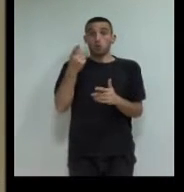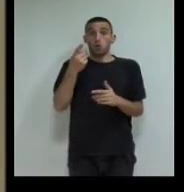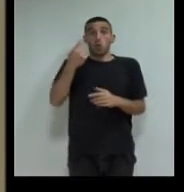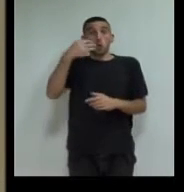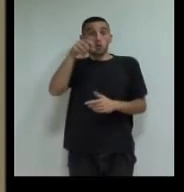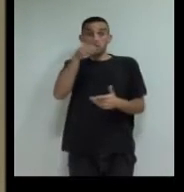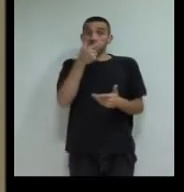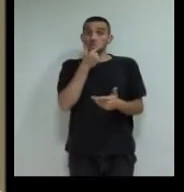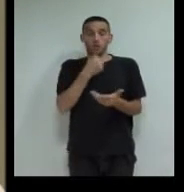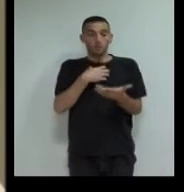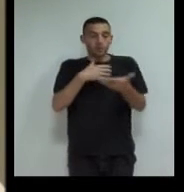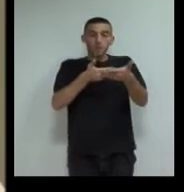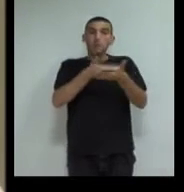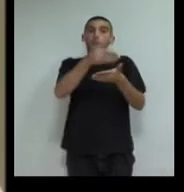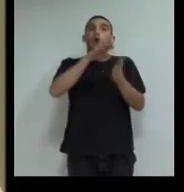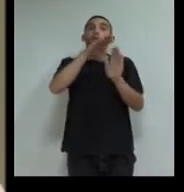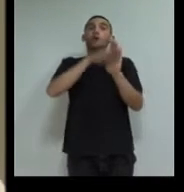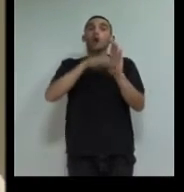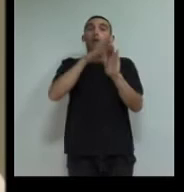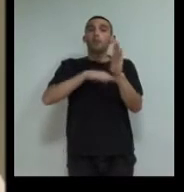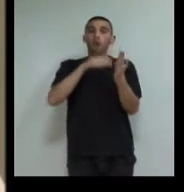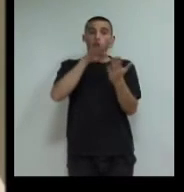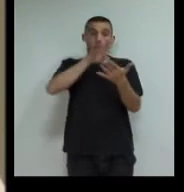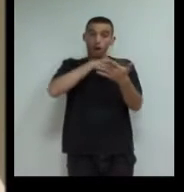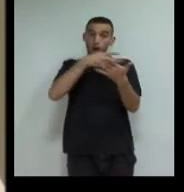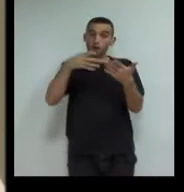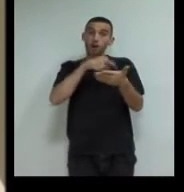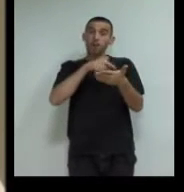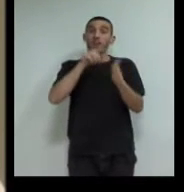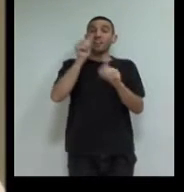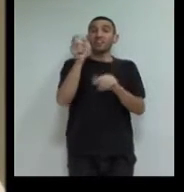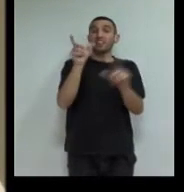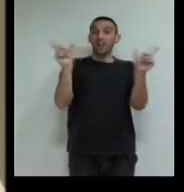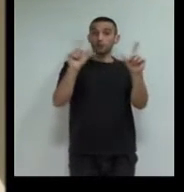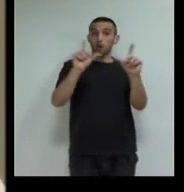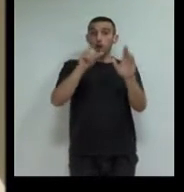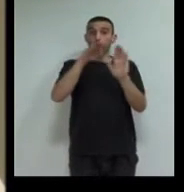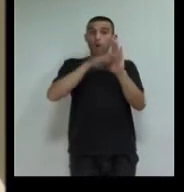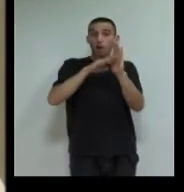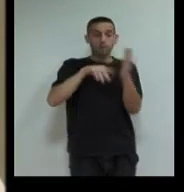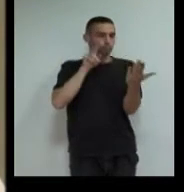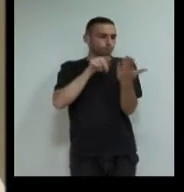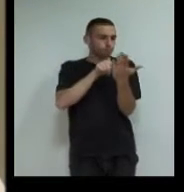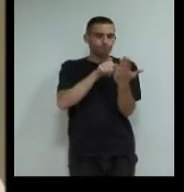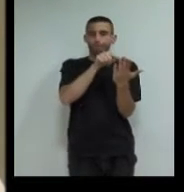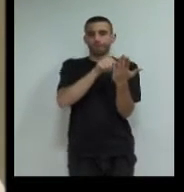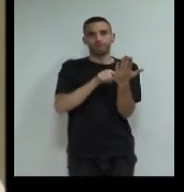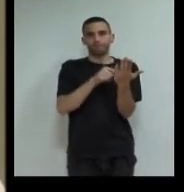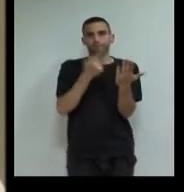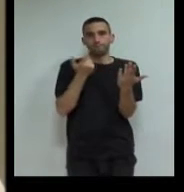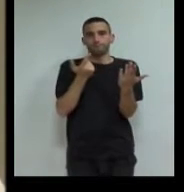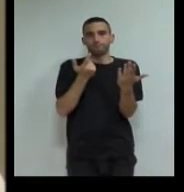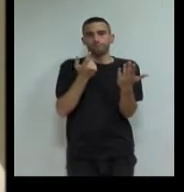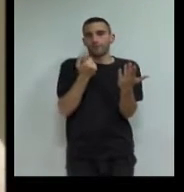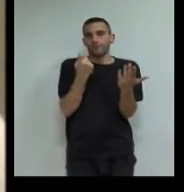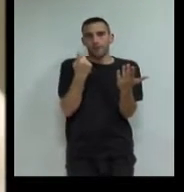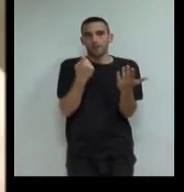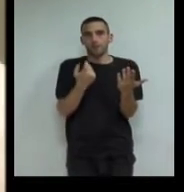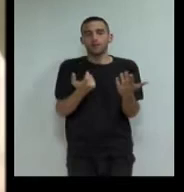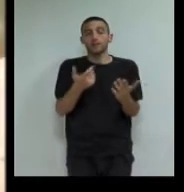cadenas de televisión. Decía, y con esto concluyo esta primera intervención, que de aquí a 5 años